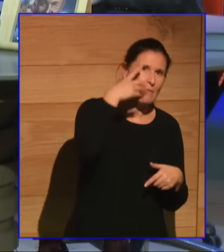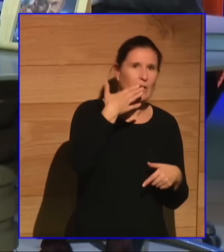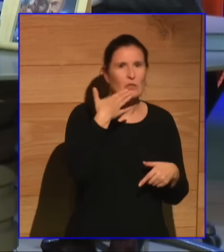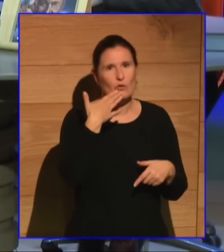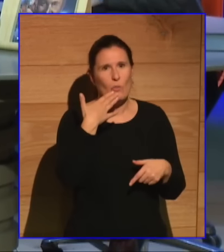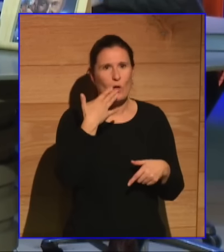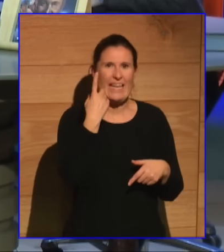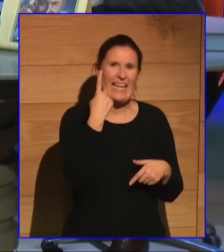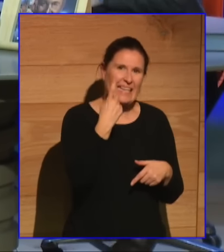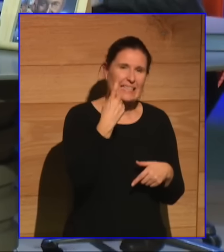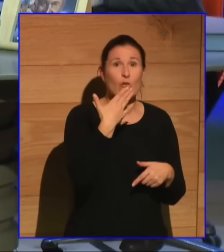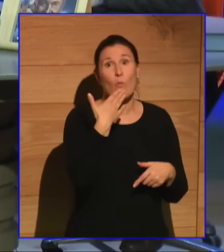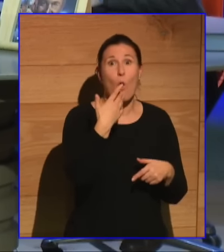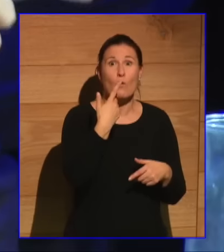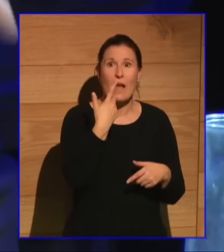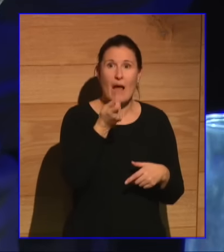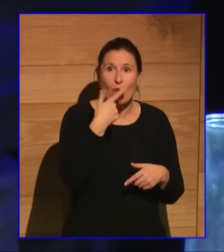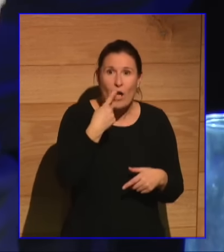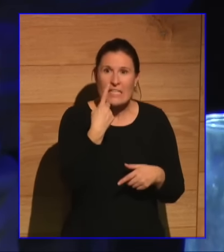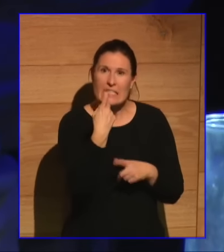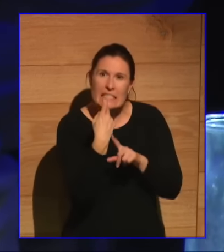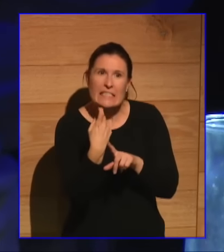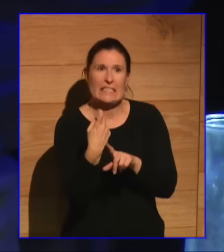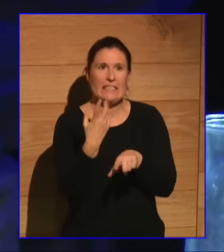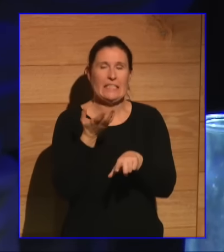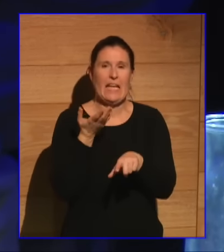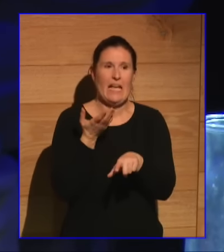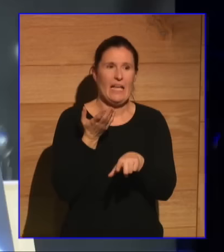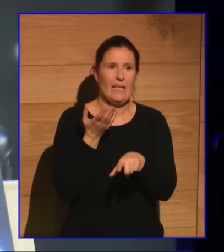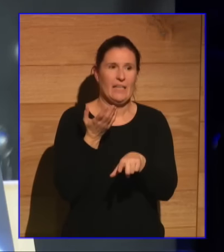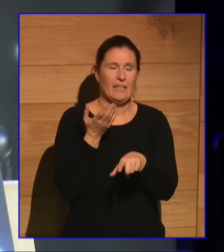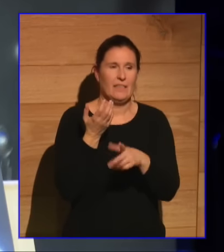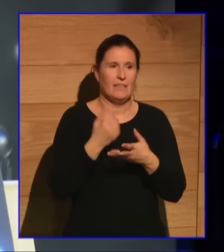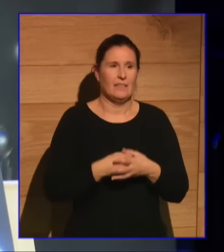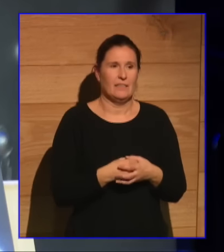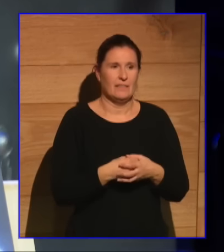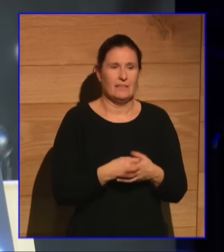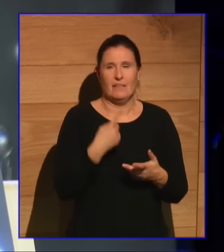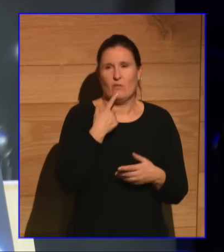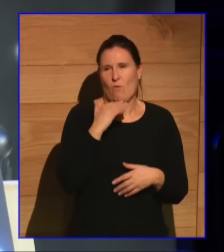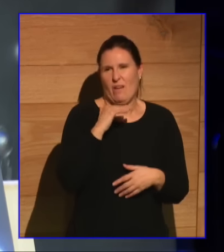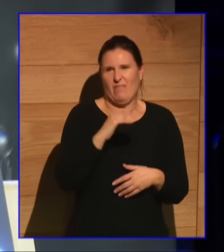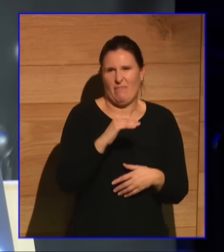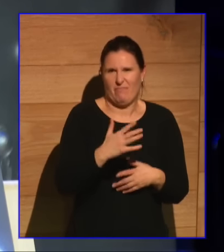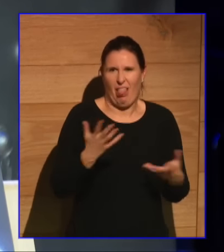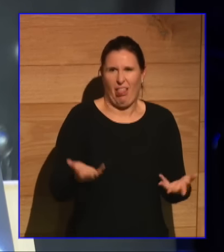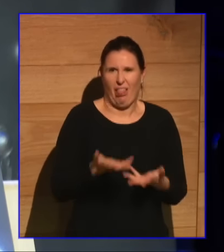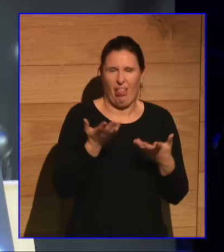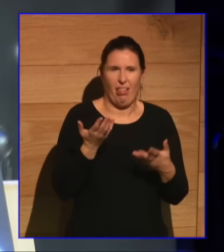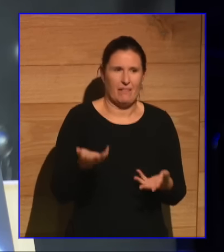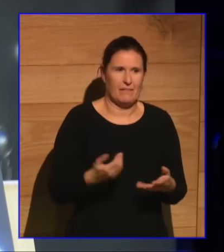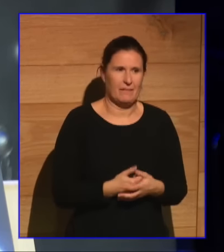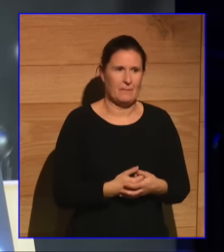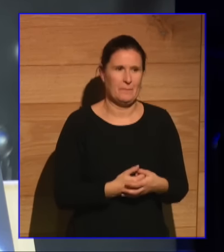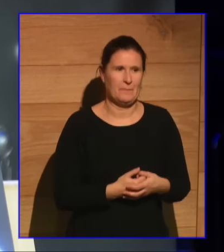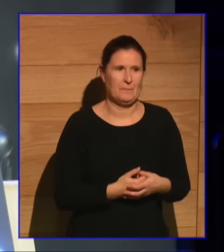No es como que le han dado la vuelta. No como que dentro hay un gato. No, el egipcio no, el de Ozymandias no. ¿El chungo? El chungo. Estamos pensando en el que